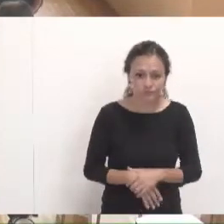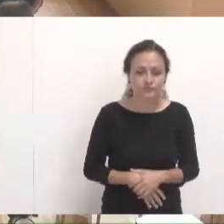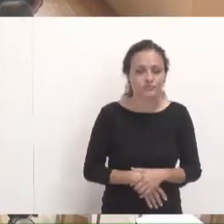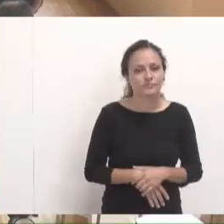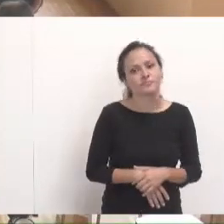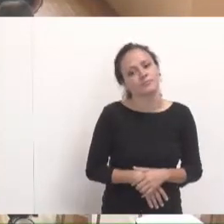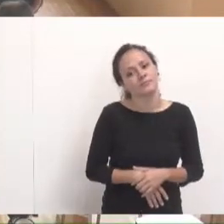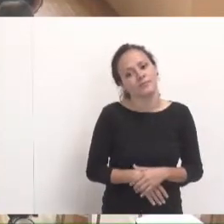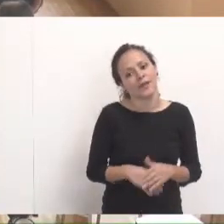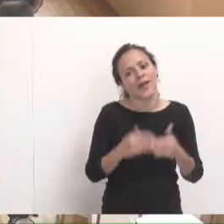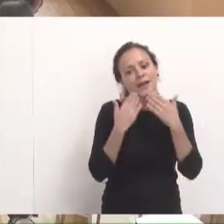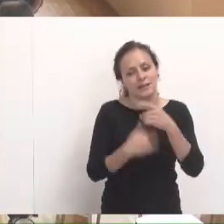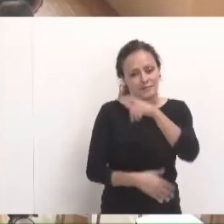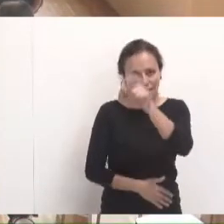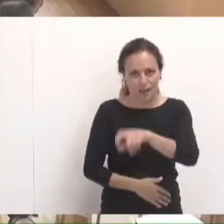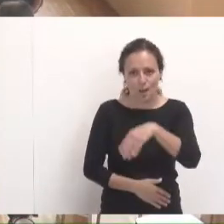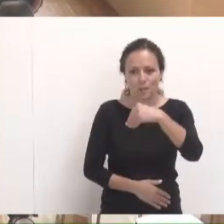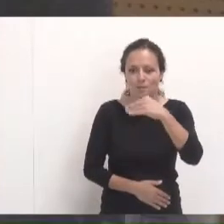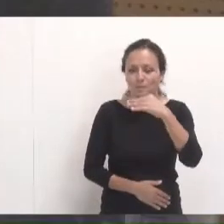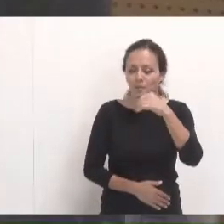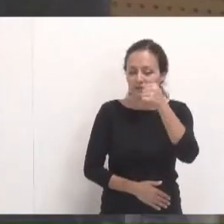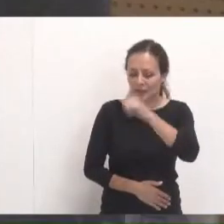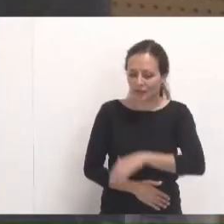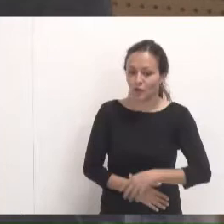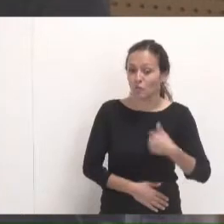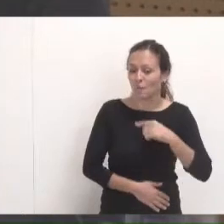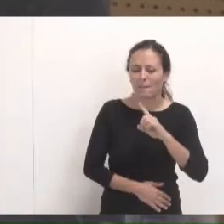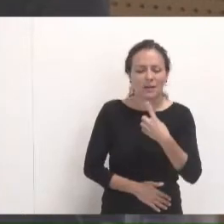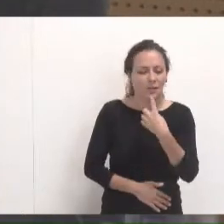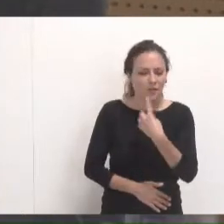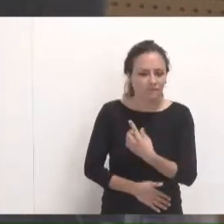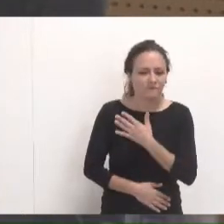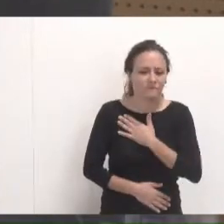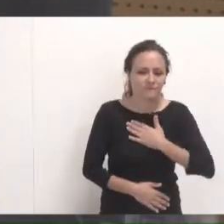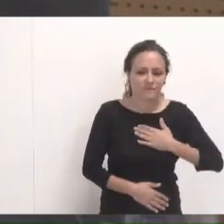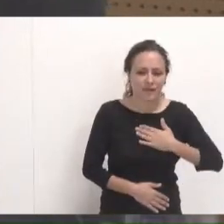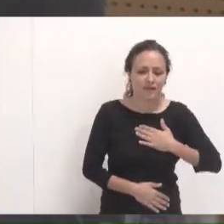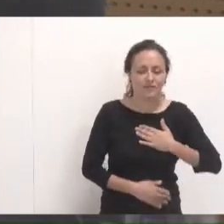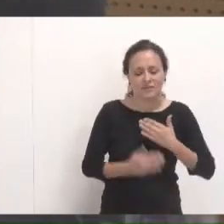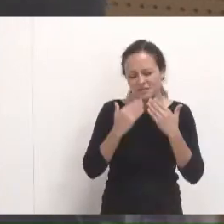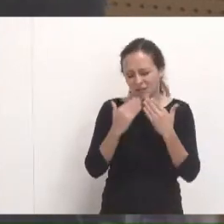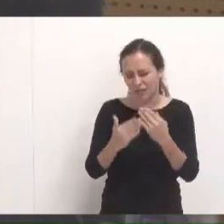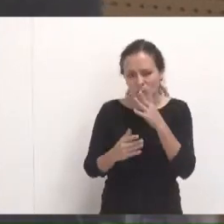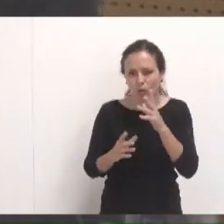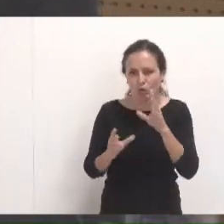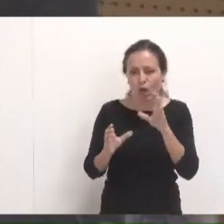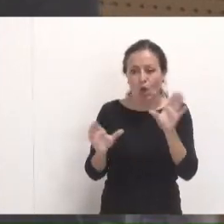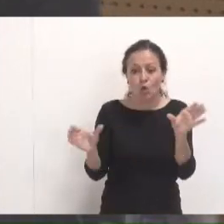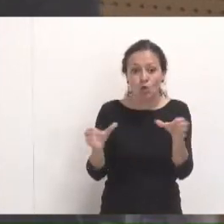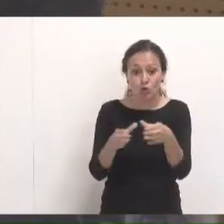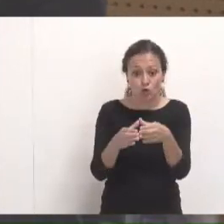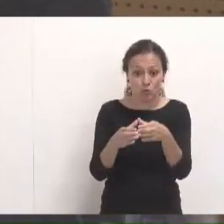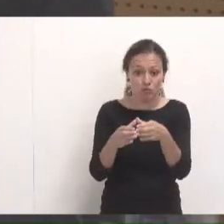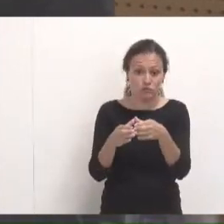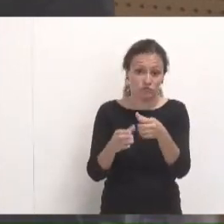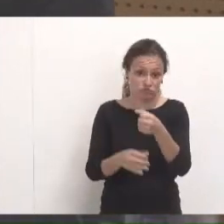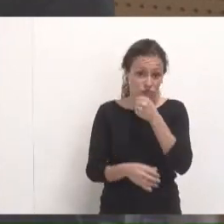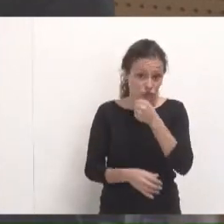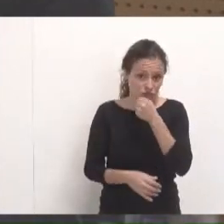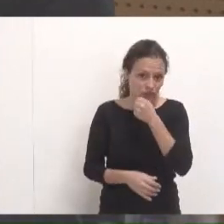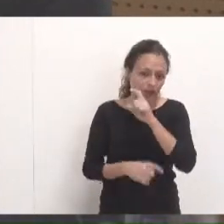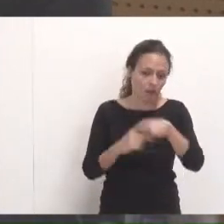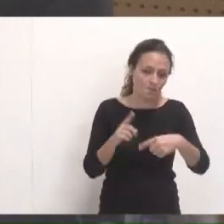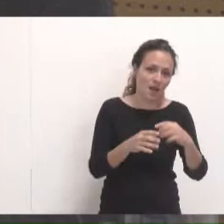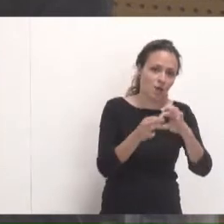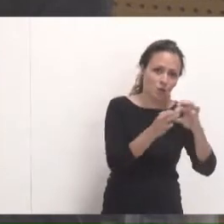Gracias, presidente. Bueno, yo quería agradecer en primer lugar la moción presentada por los grupos del Partido Socialista y